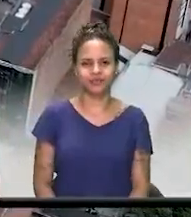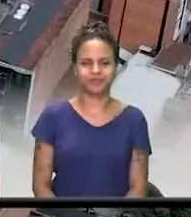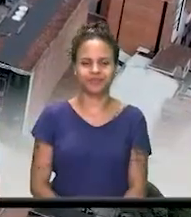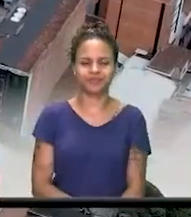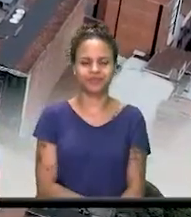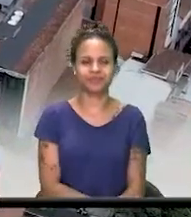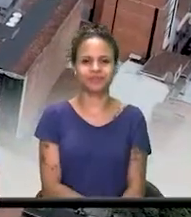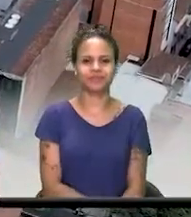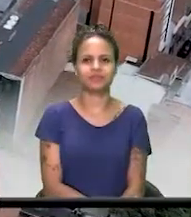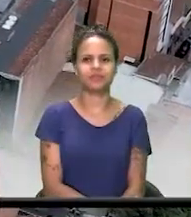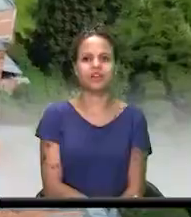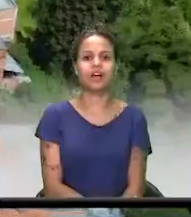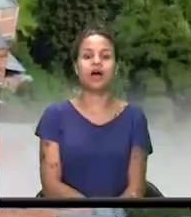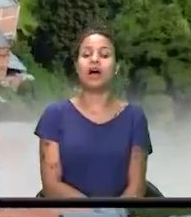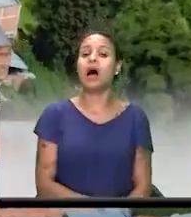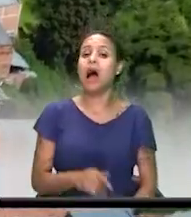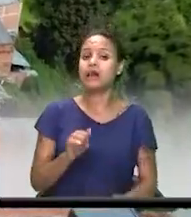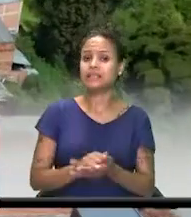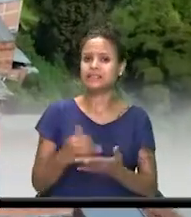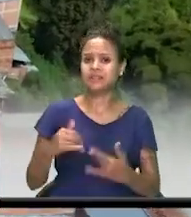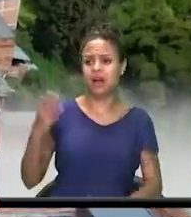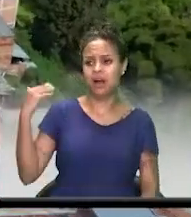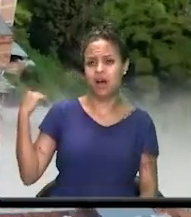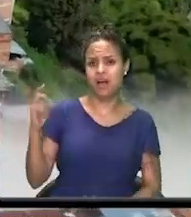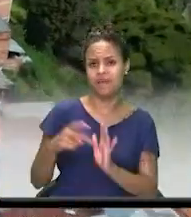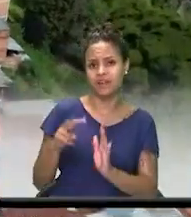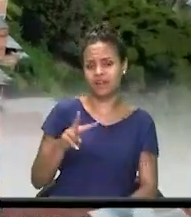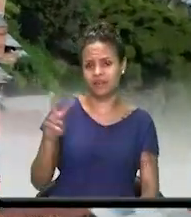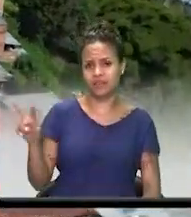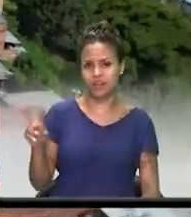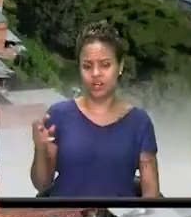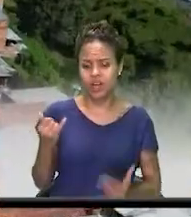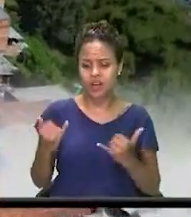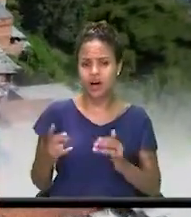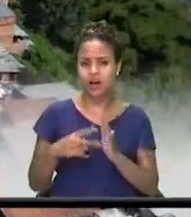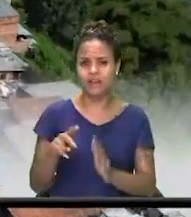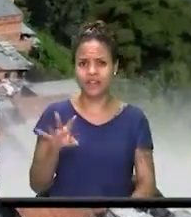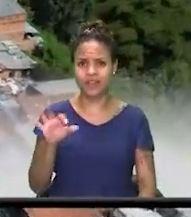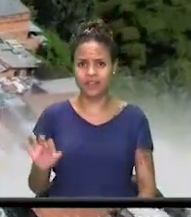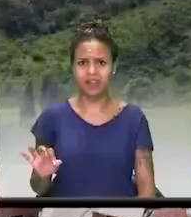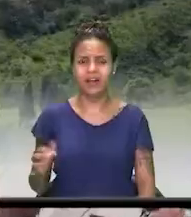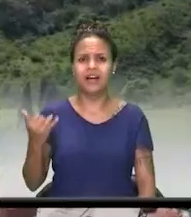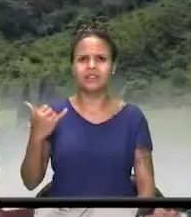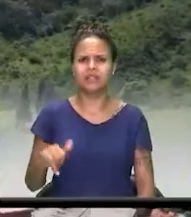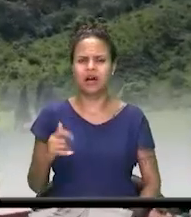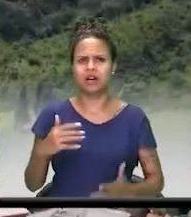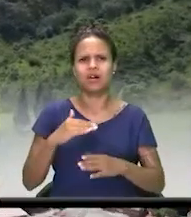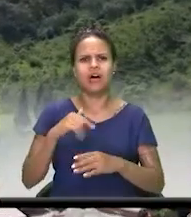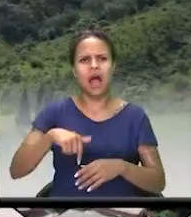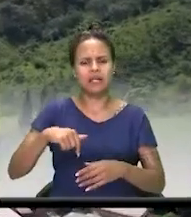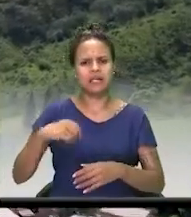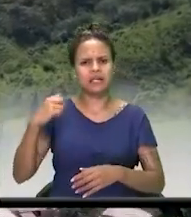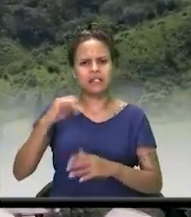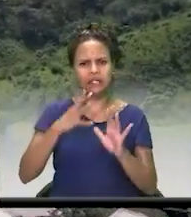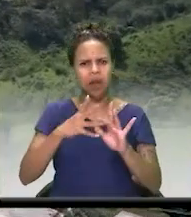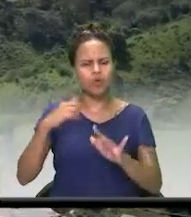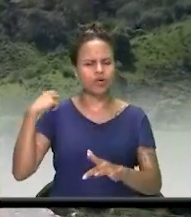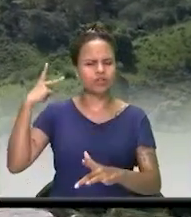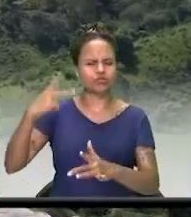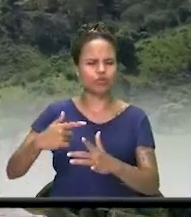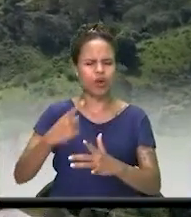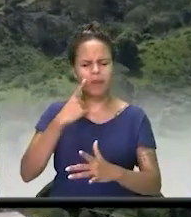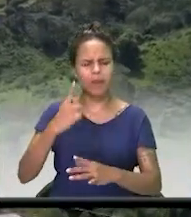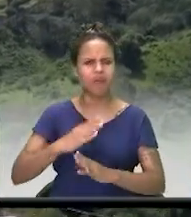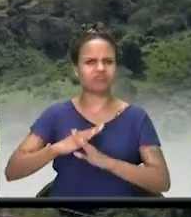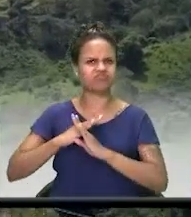Asimismo, dejamos los años 2022 y 2023 como los más seguros de la historia de Itagüí, con una